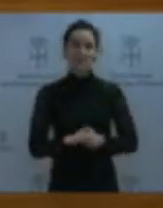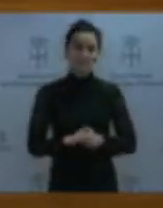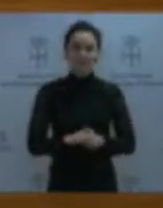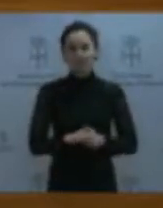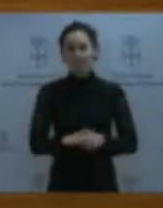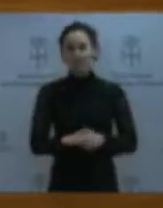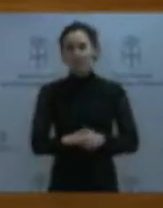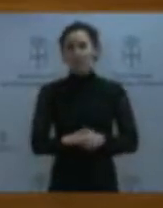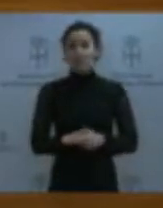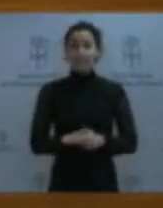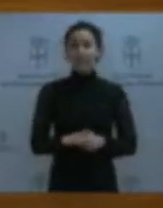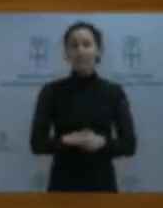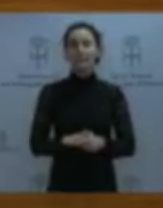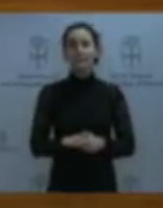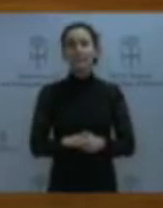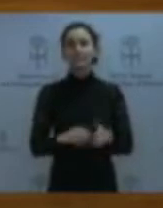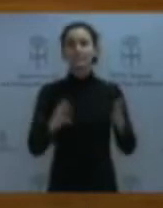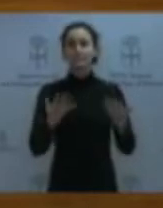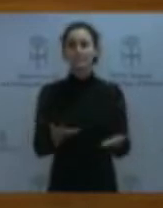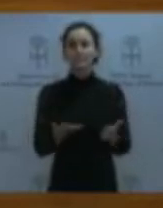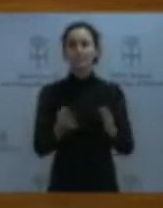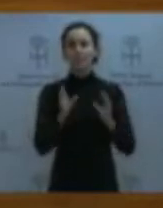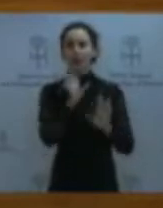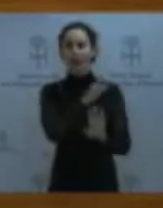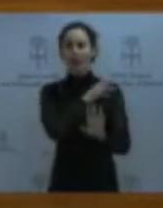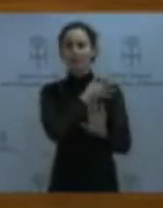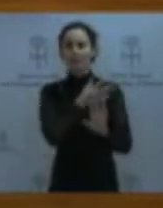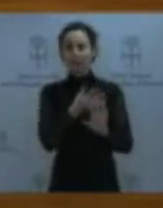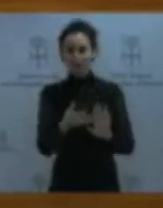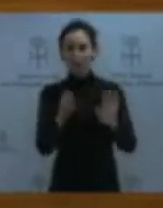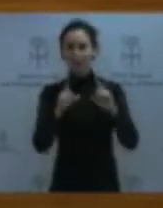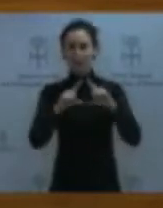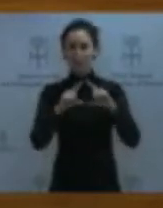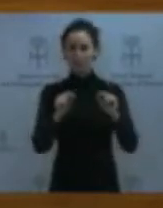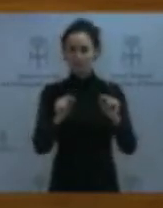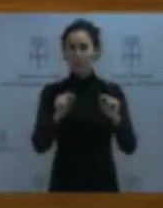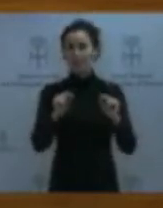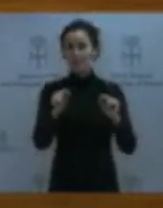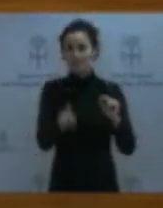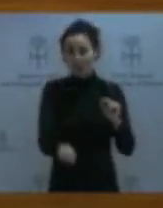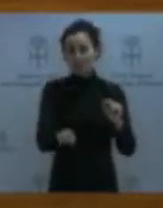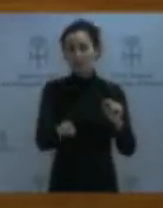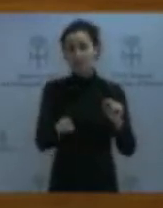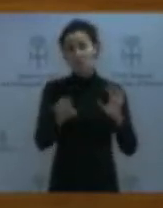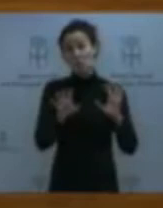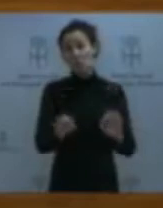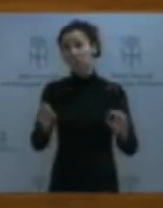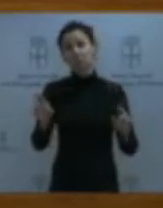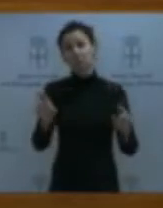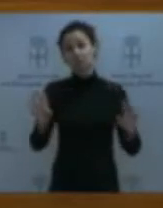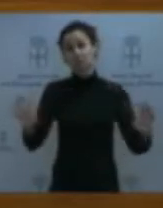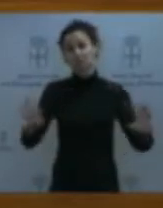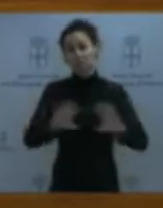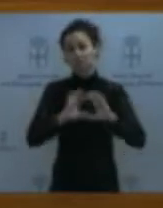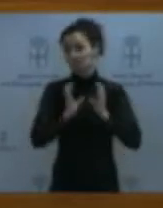una u otra forma, y viendo la evolución que ha tenido no Asturias, sino el conjunto de España y el mundo entero, tenía que pasar. Es decir,